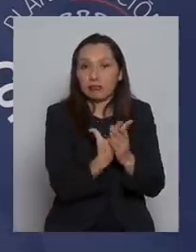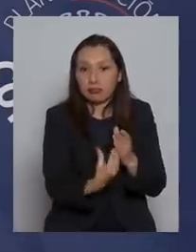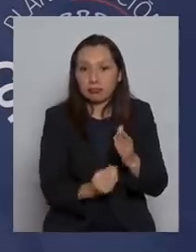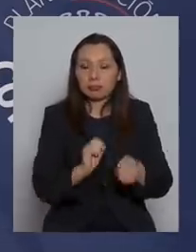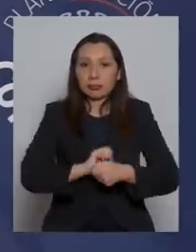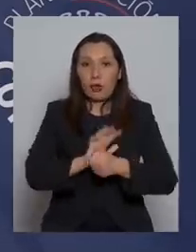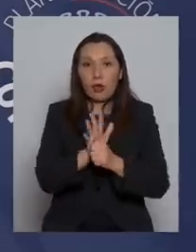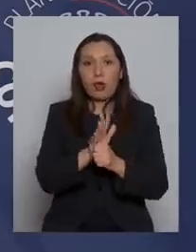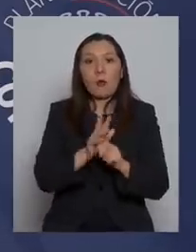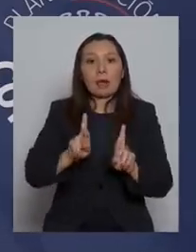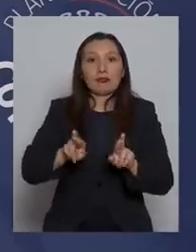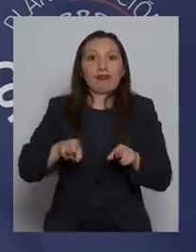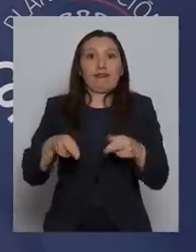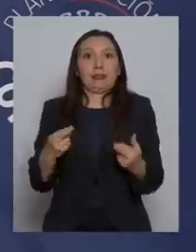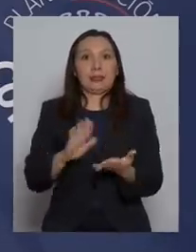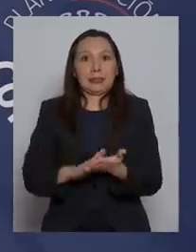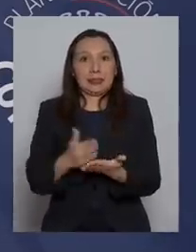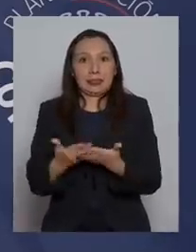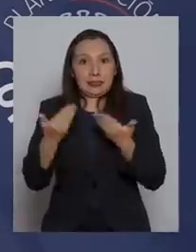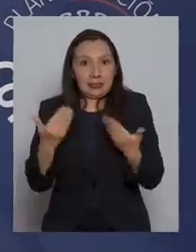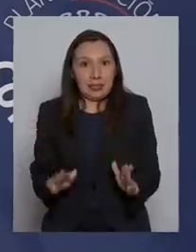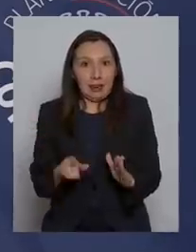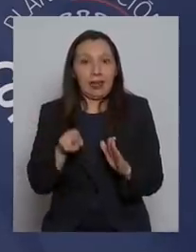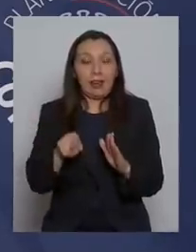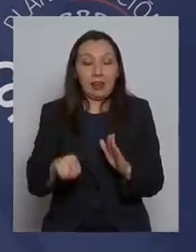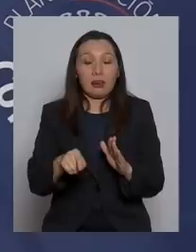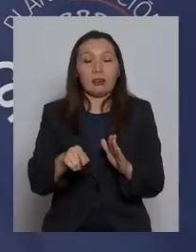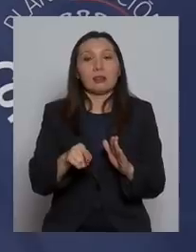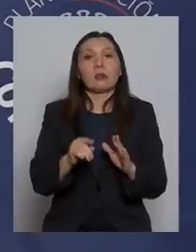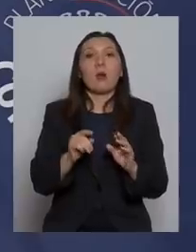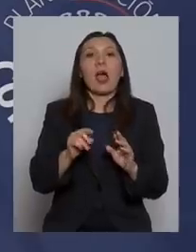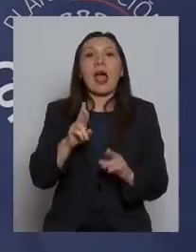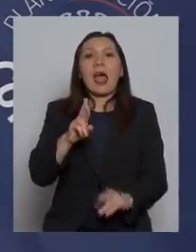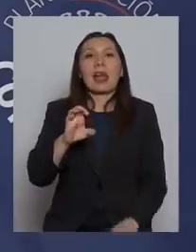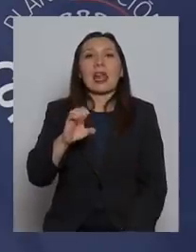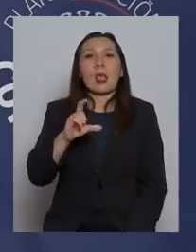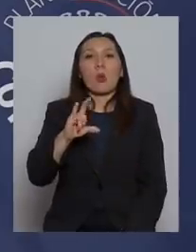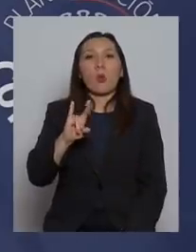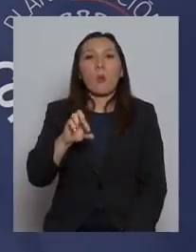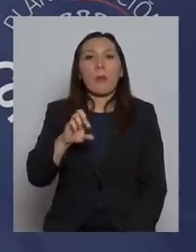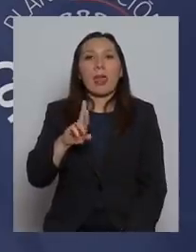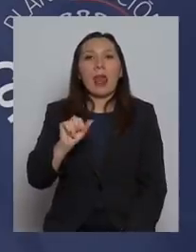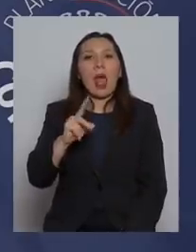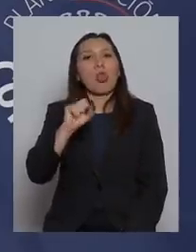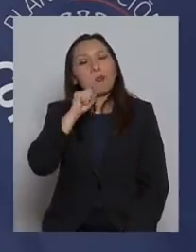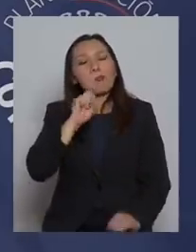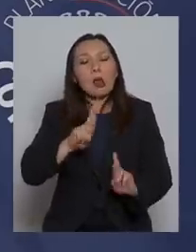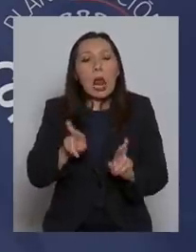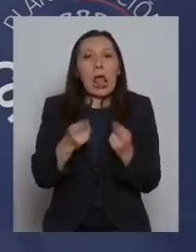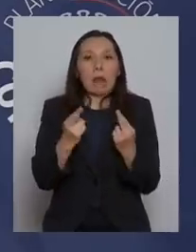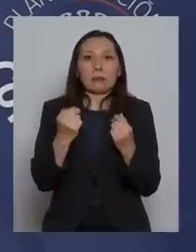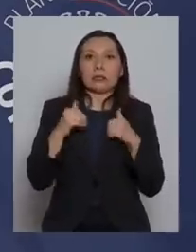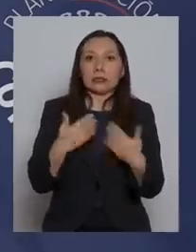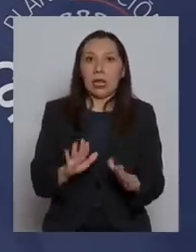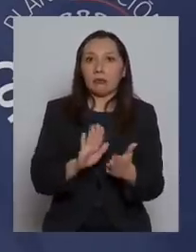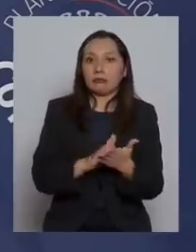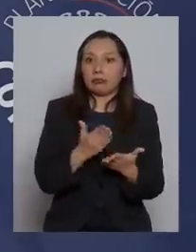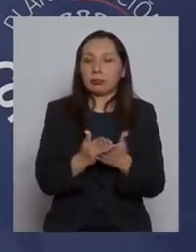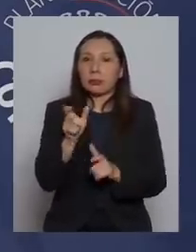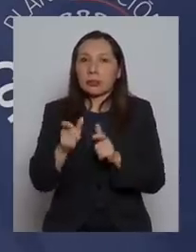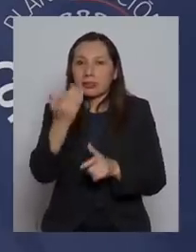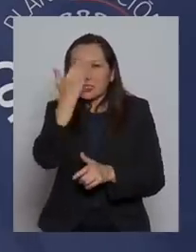recuperados en la definición que hemos utilizado por consejo de